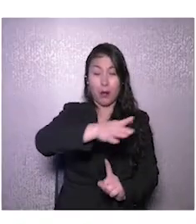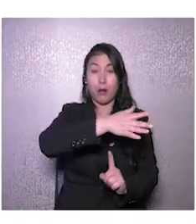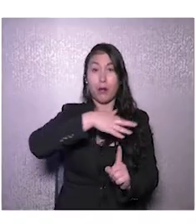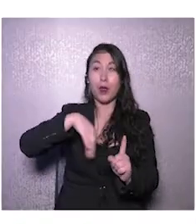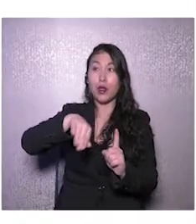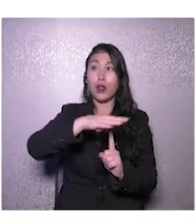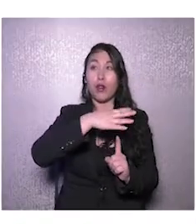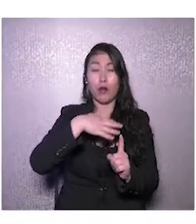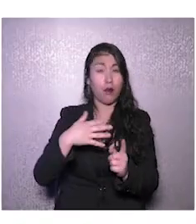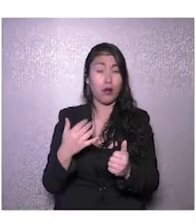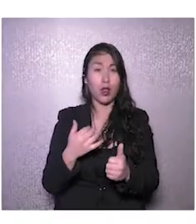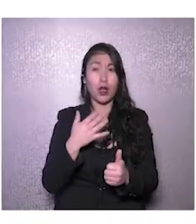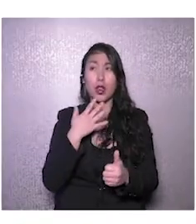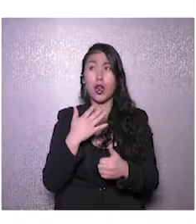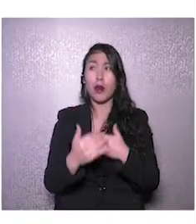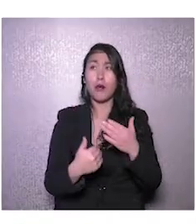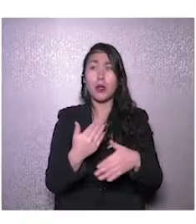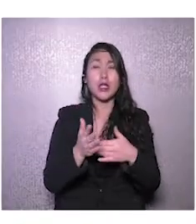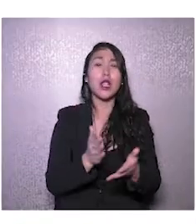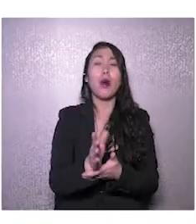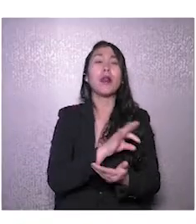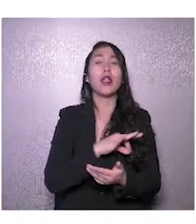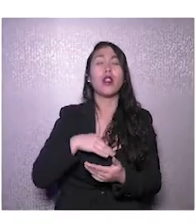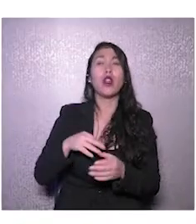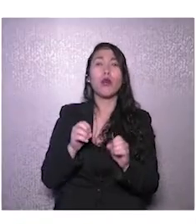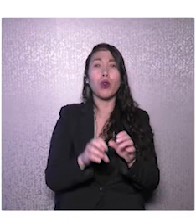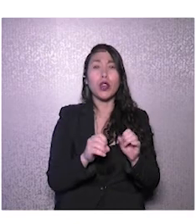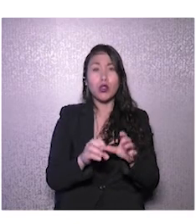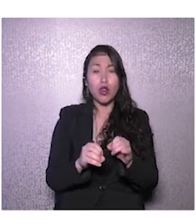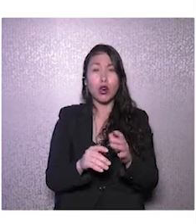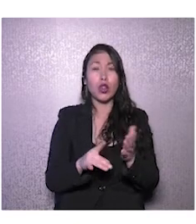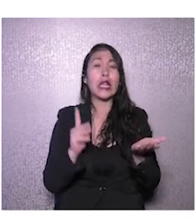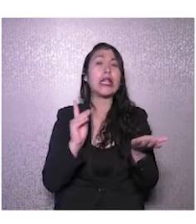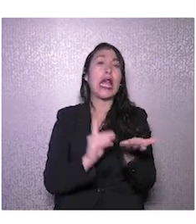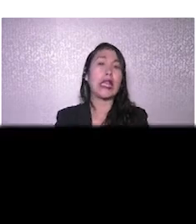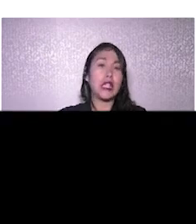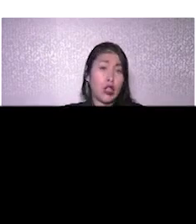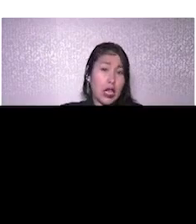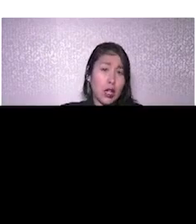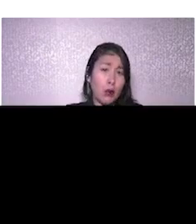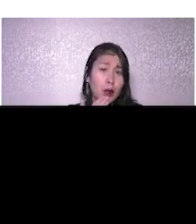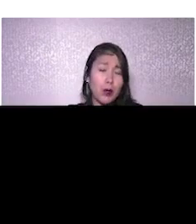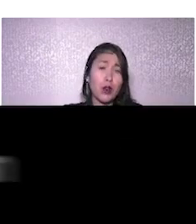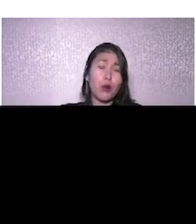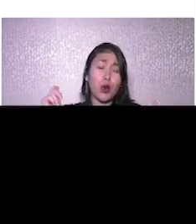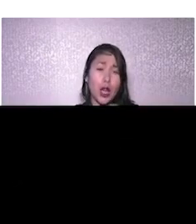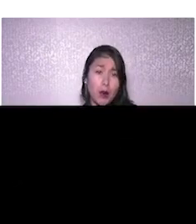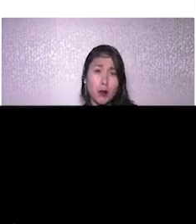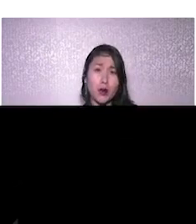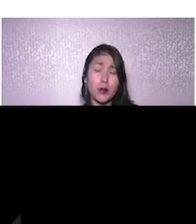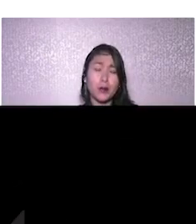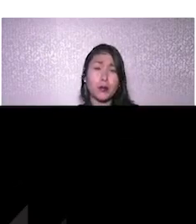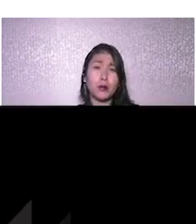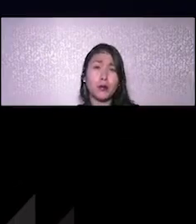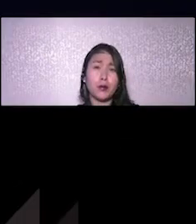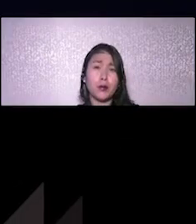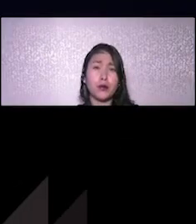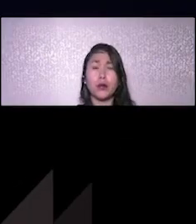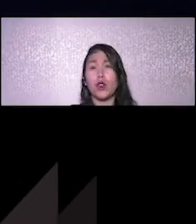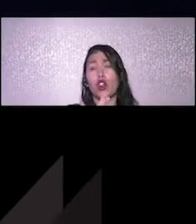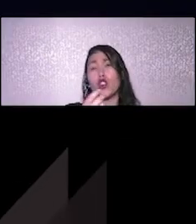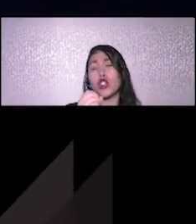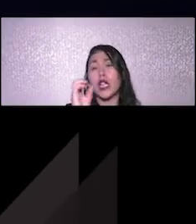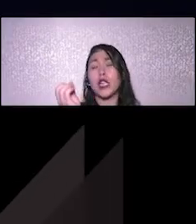hoy día, ¿sí?, el proyecto SIDRA del Ministerio de Educación, digitalización de salud en el ambiente público, 80%